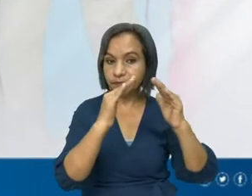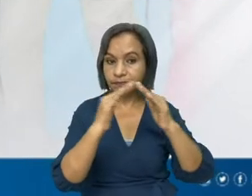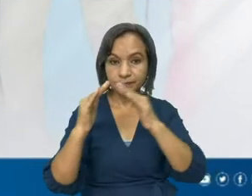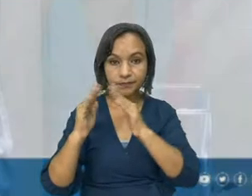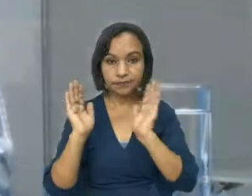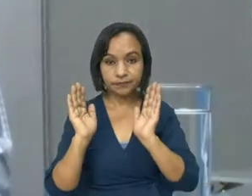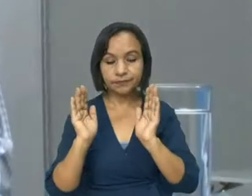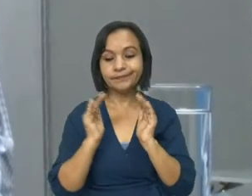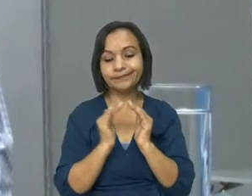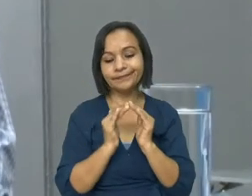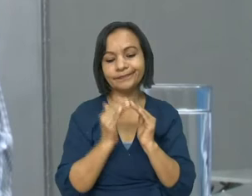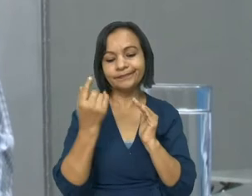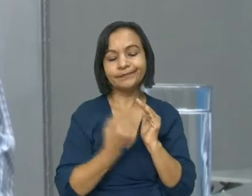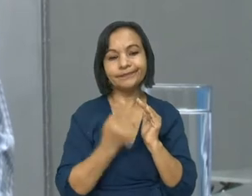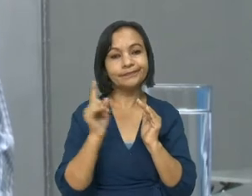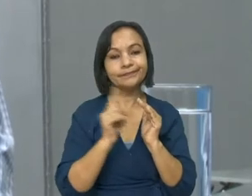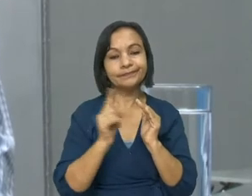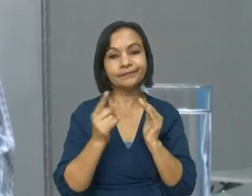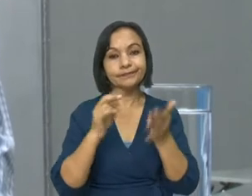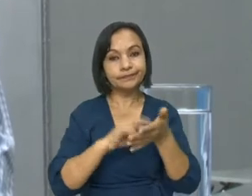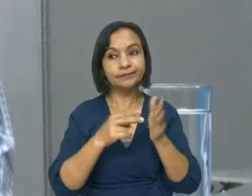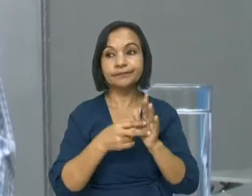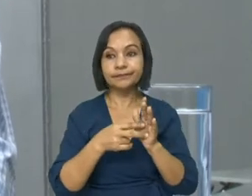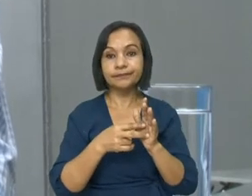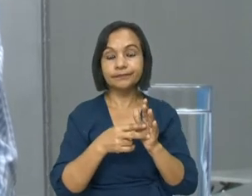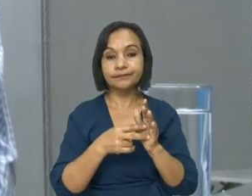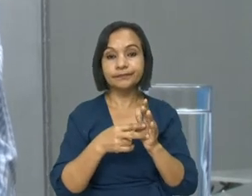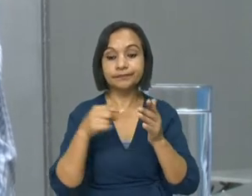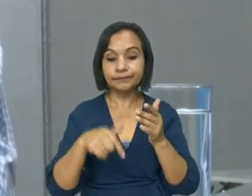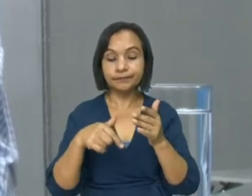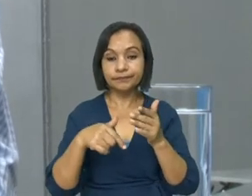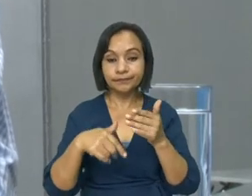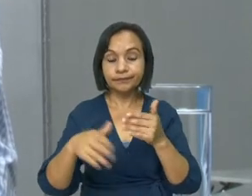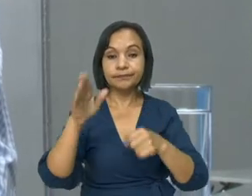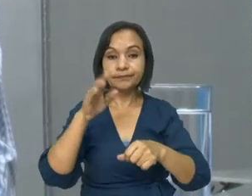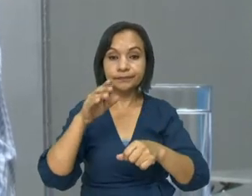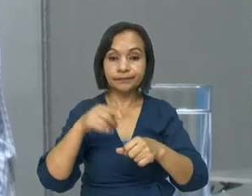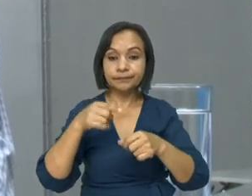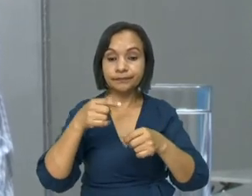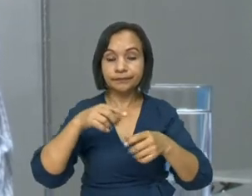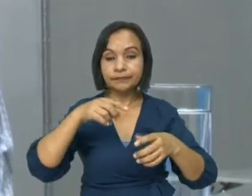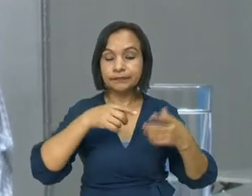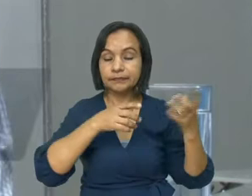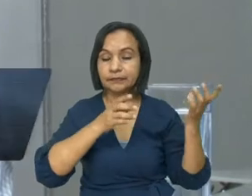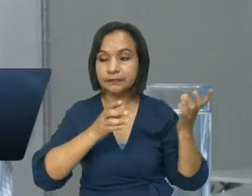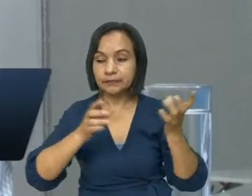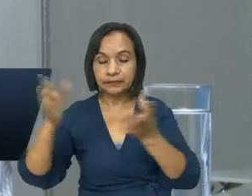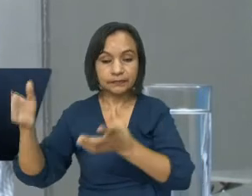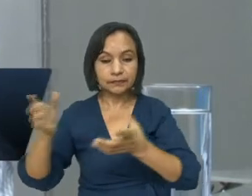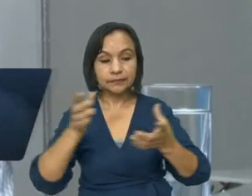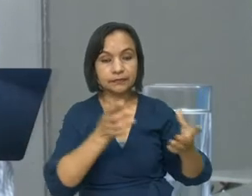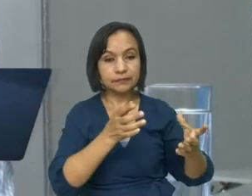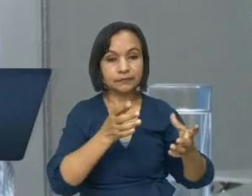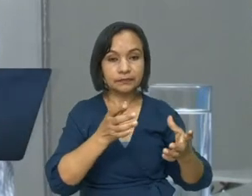está dentro de la casa. Y dice el criterio, es que en ese periodo, en ese tiempo de irla a buscar el agua y llevarla a la